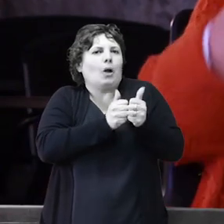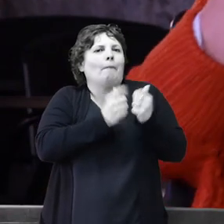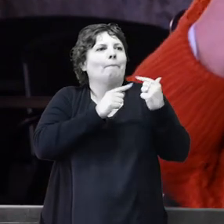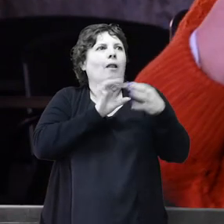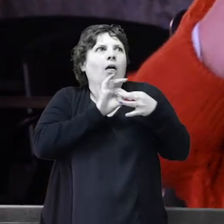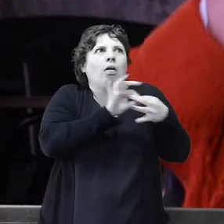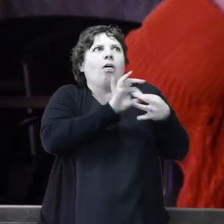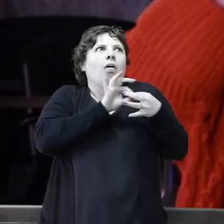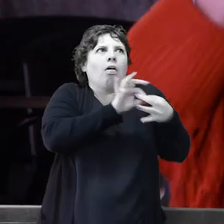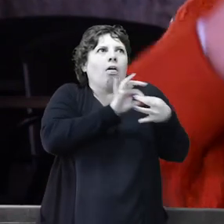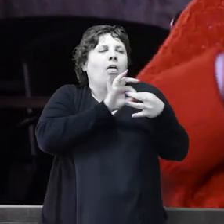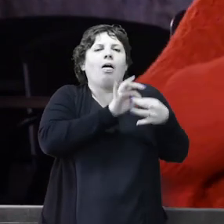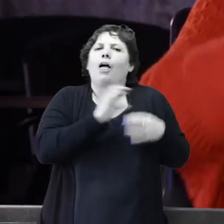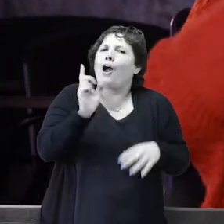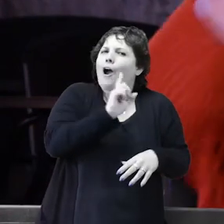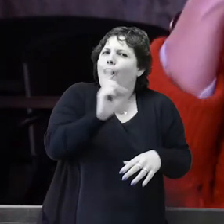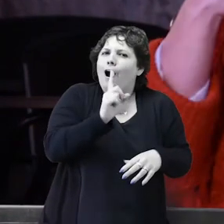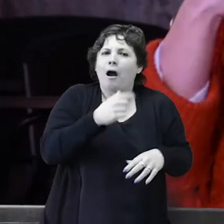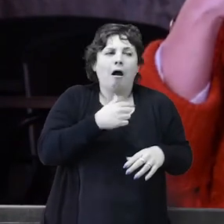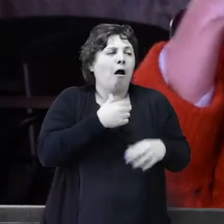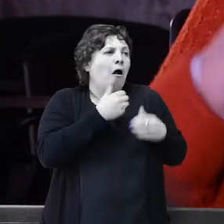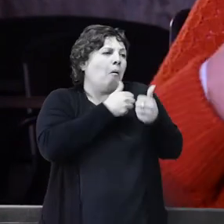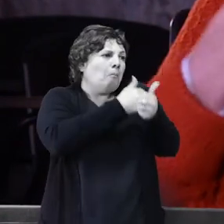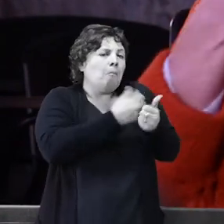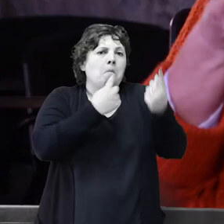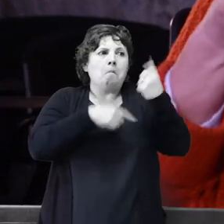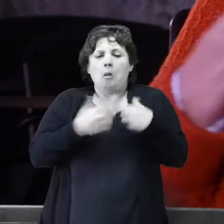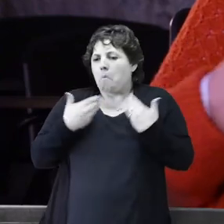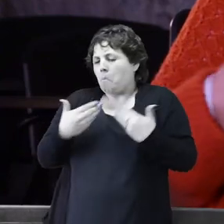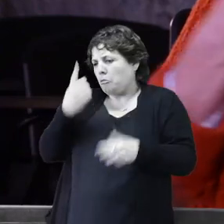dependencia en la cual esa posibilidad de autonomización esté